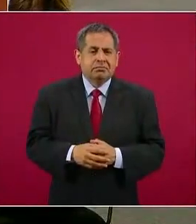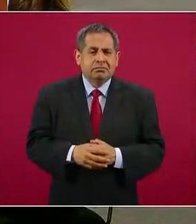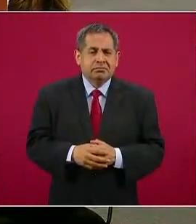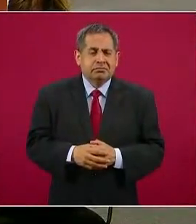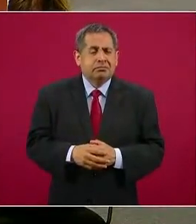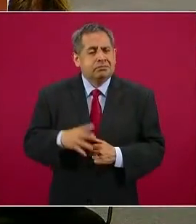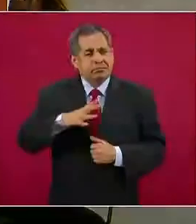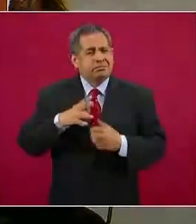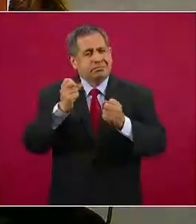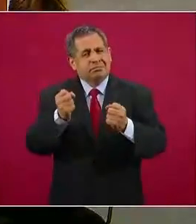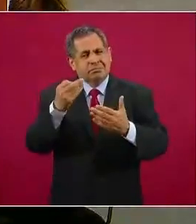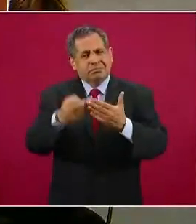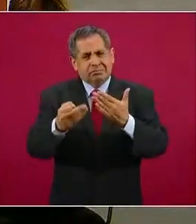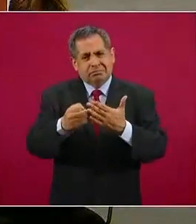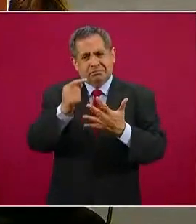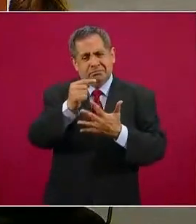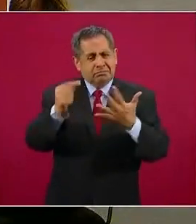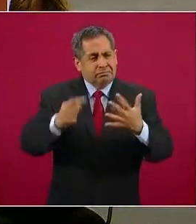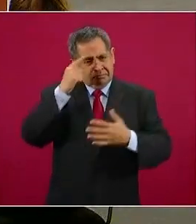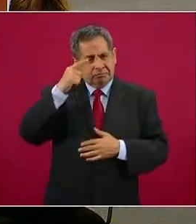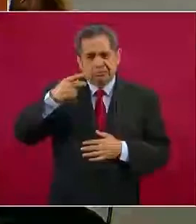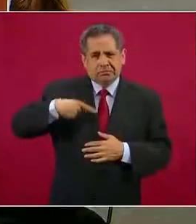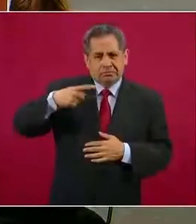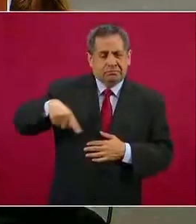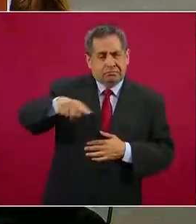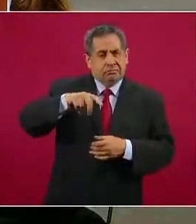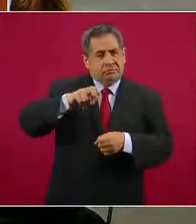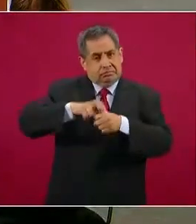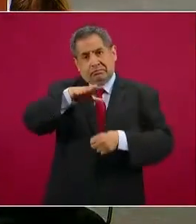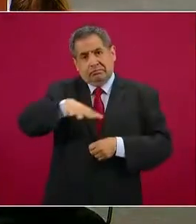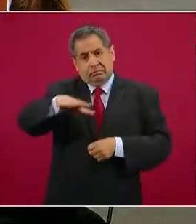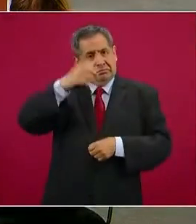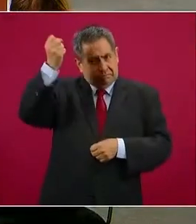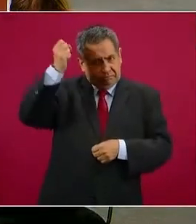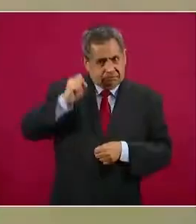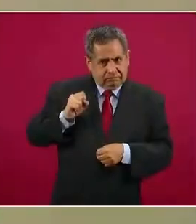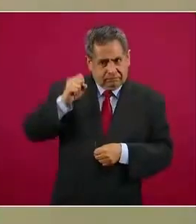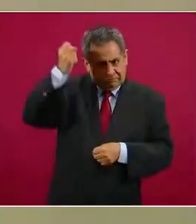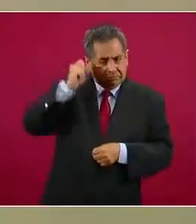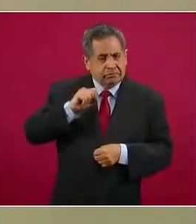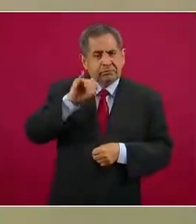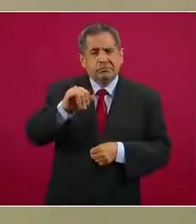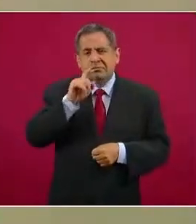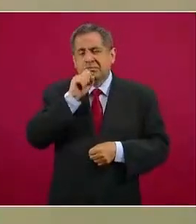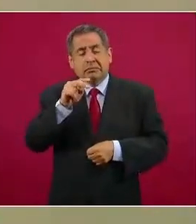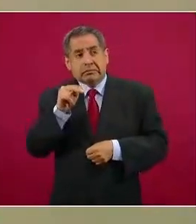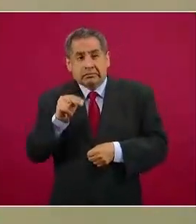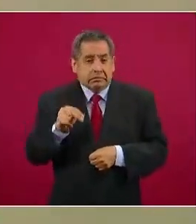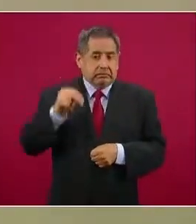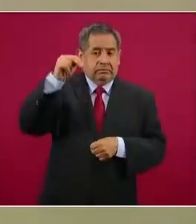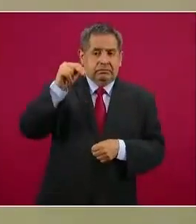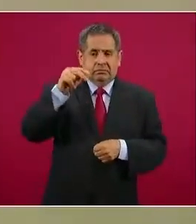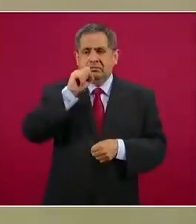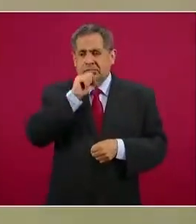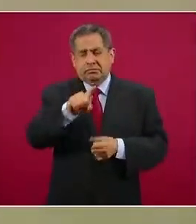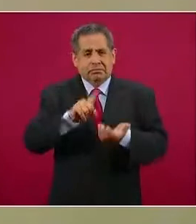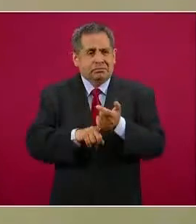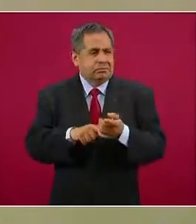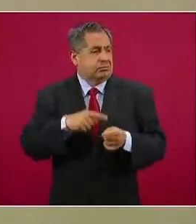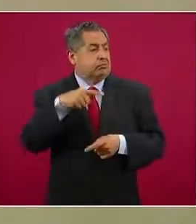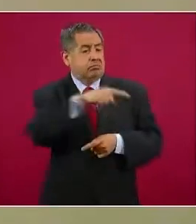hay mucho que hacer para la gente también de Sinaloa, pero hay mucho que hacer por la gente del norte. Esos